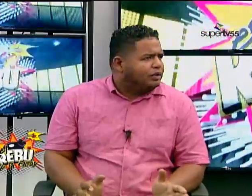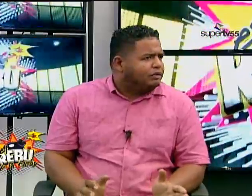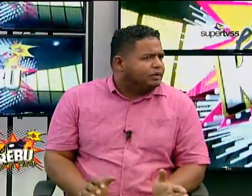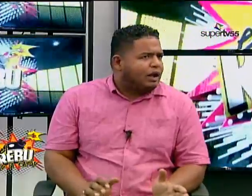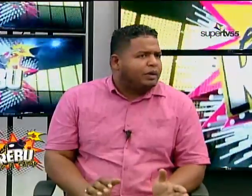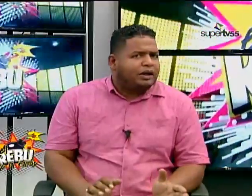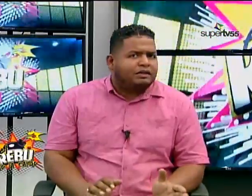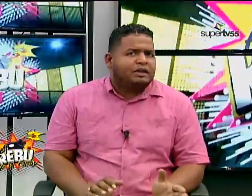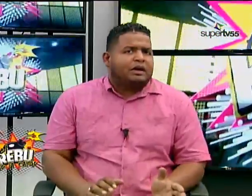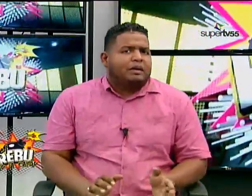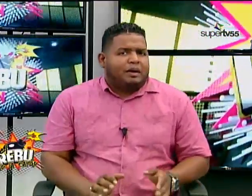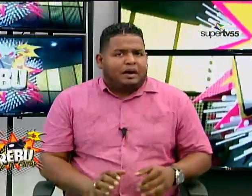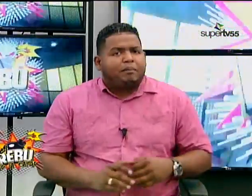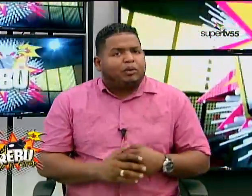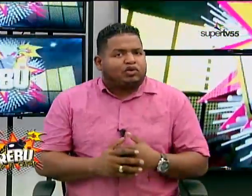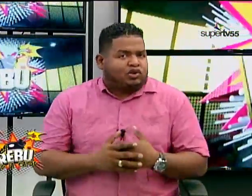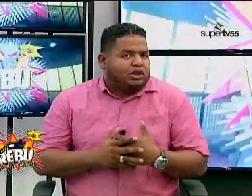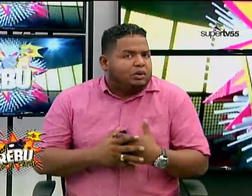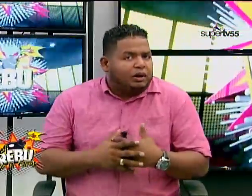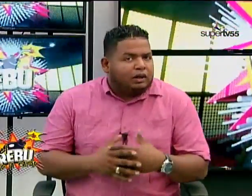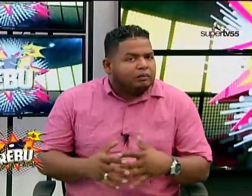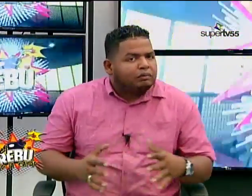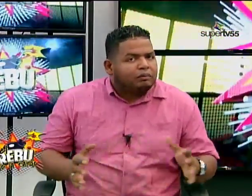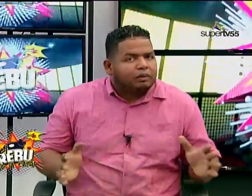veces. Tal vez